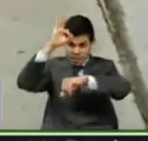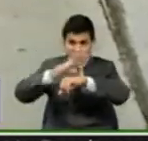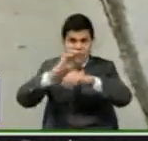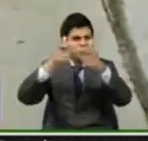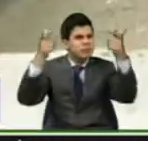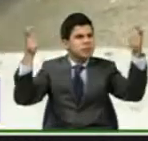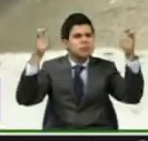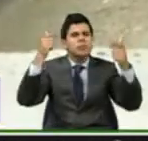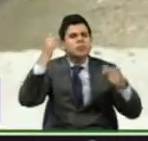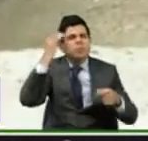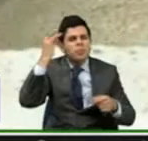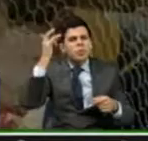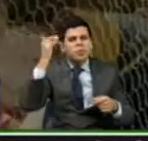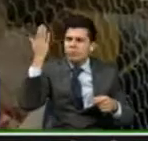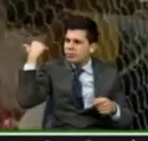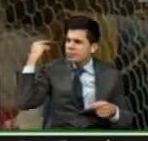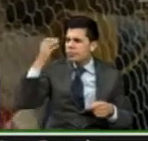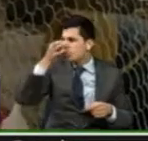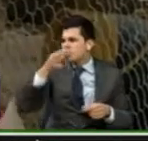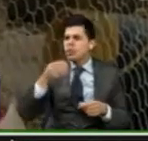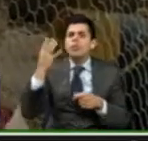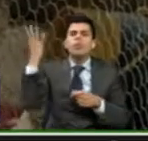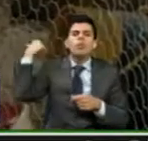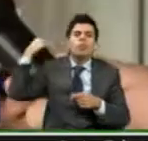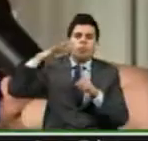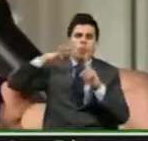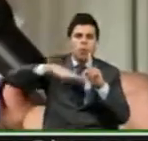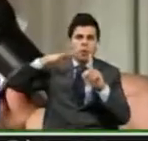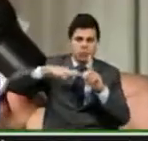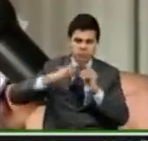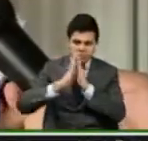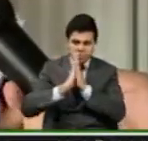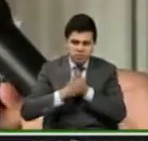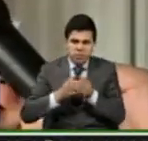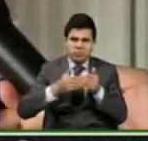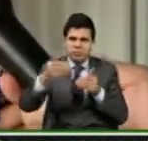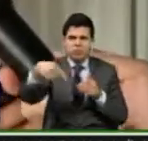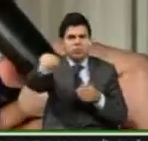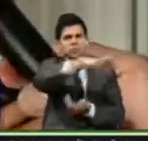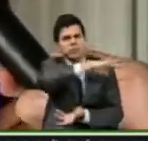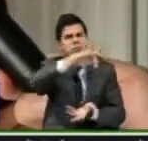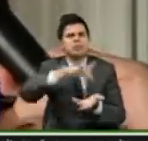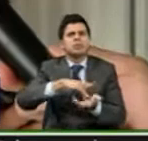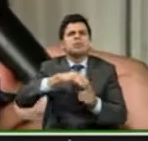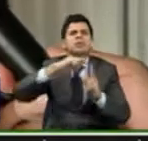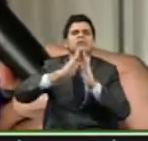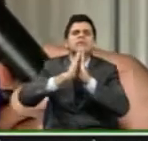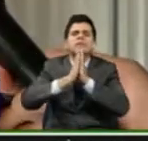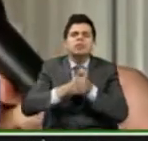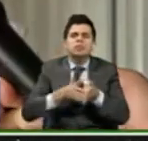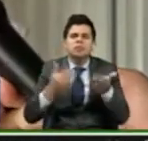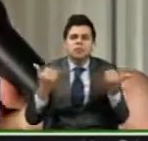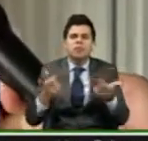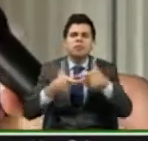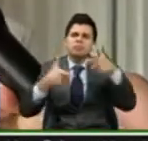se presenta desde hace 4 meses. Desde diciembre, ¿ustedes por qué vienen hasta ahora? Desde diciembre está esta joven lleno